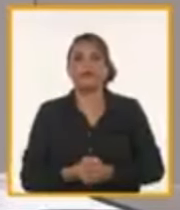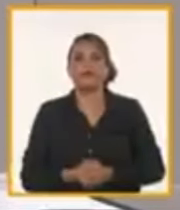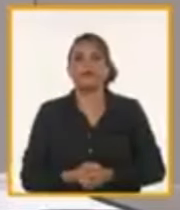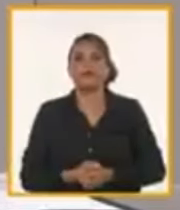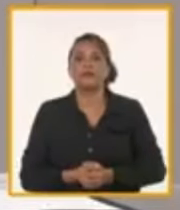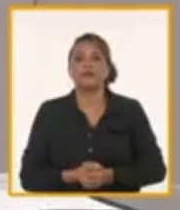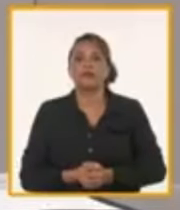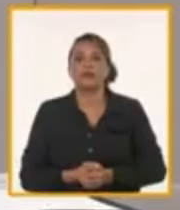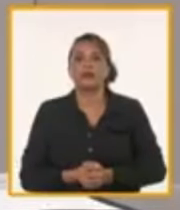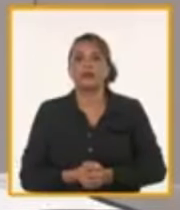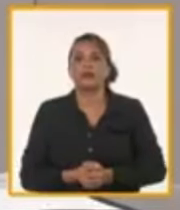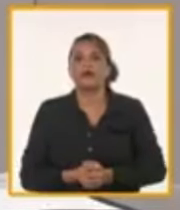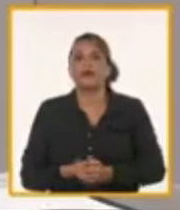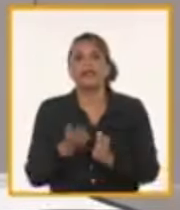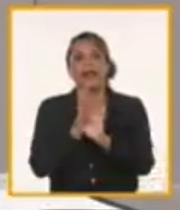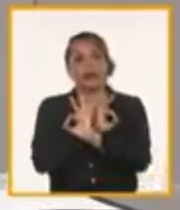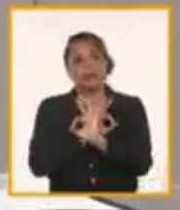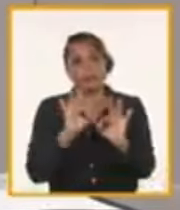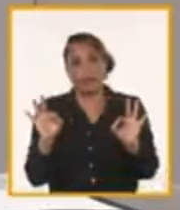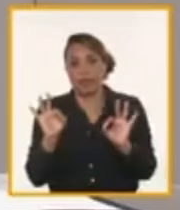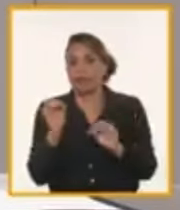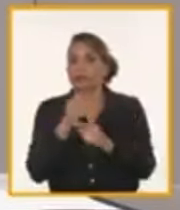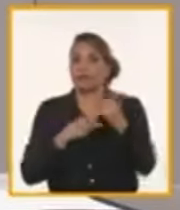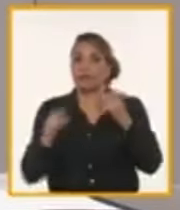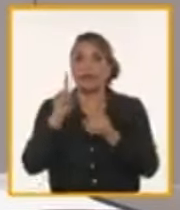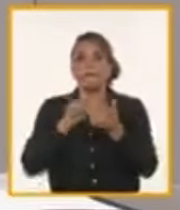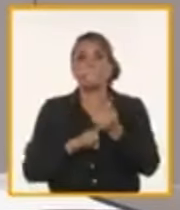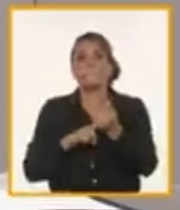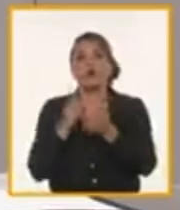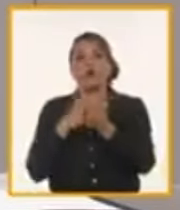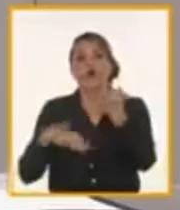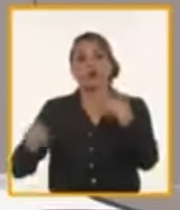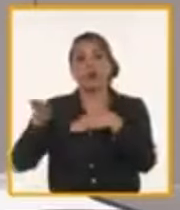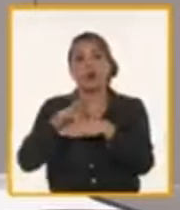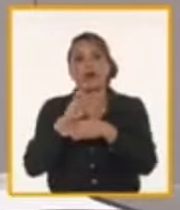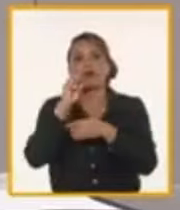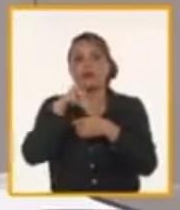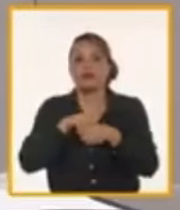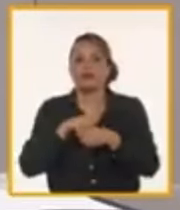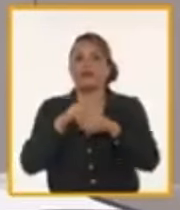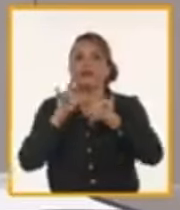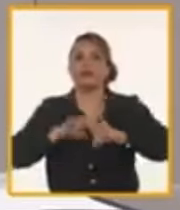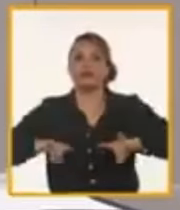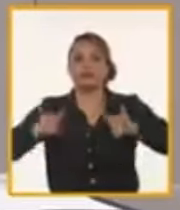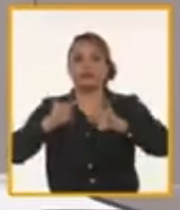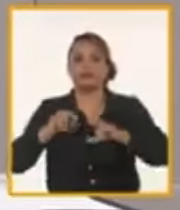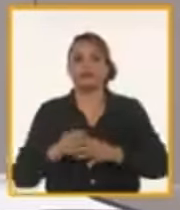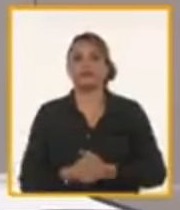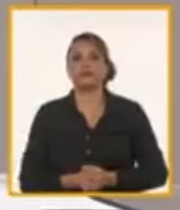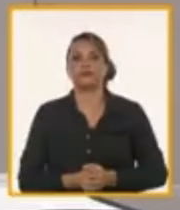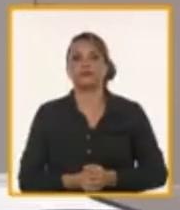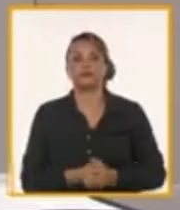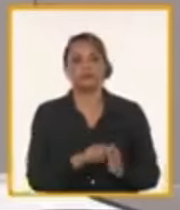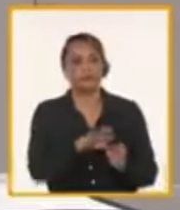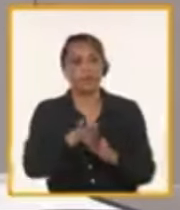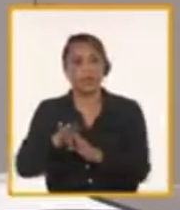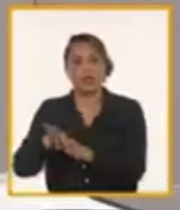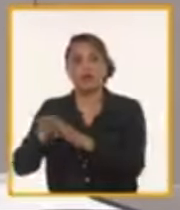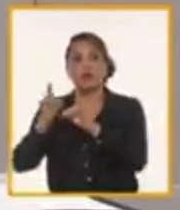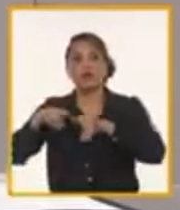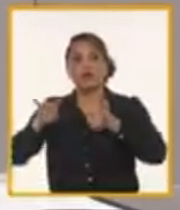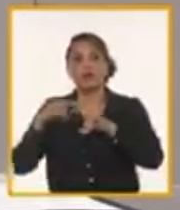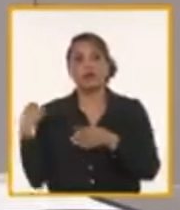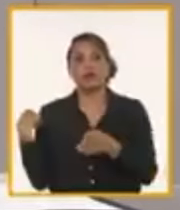hace un rato de la calidad que tiene también el posgrado en nuestro en nuestro ministerio esta universidad tiene